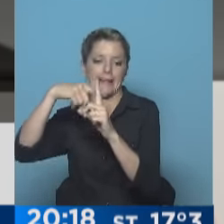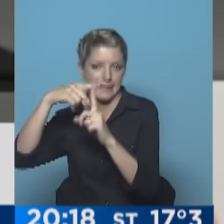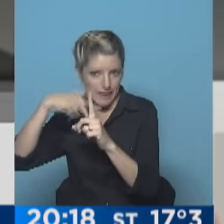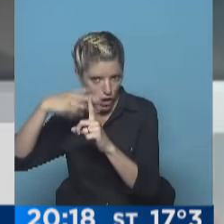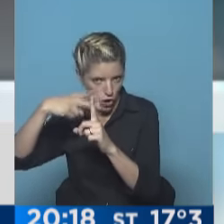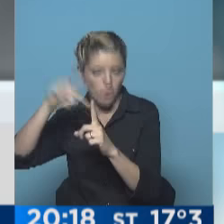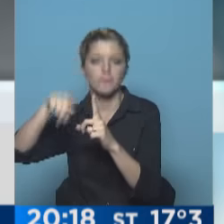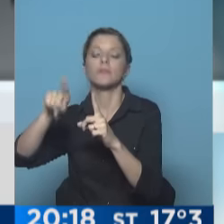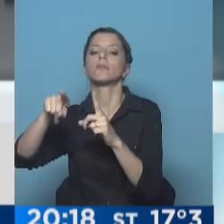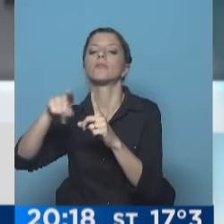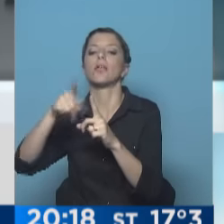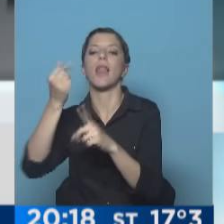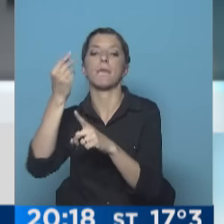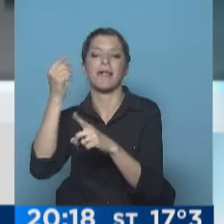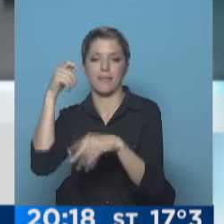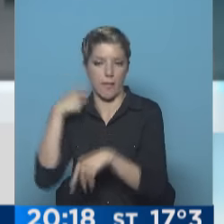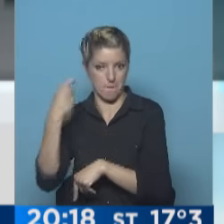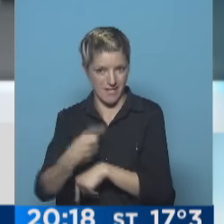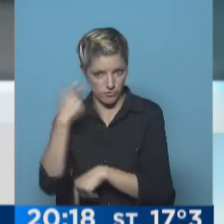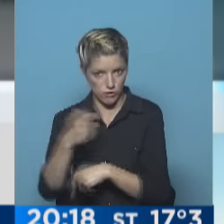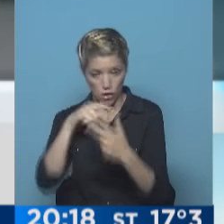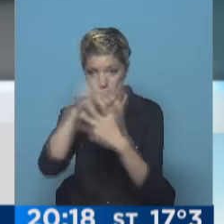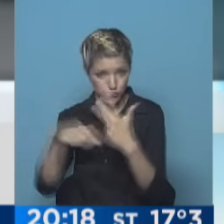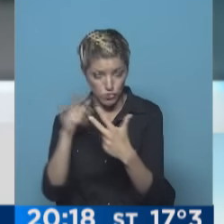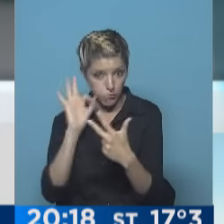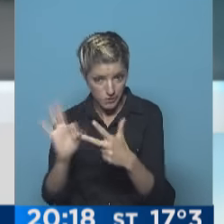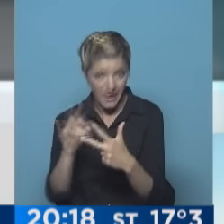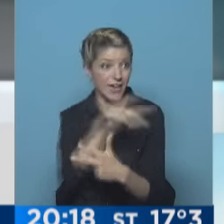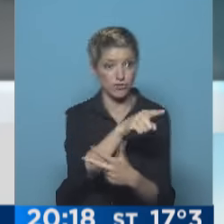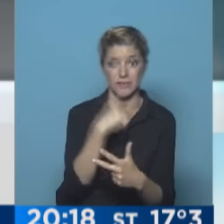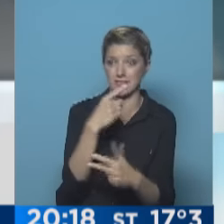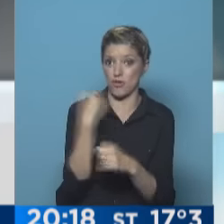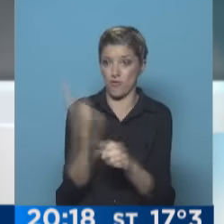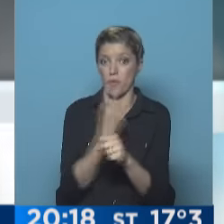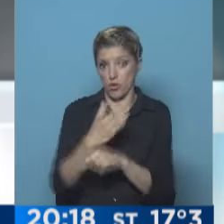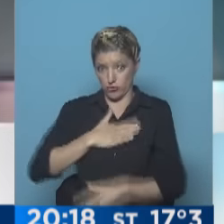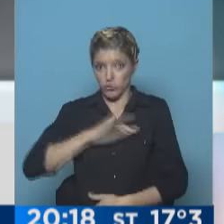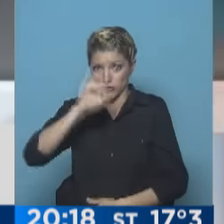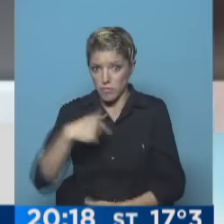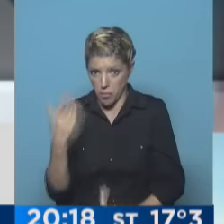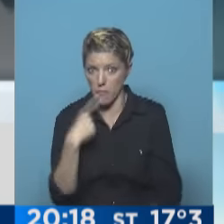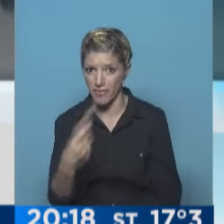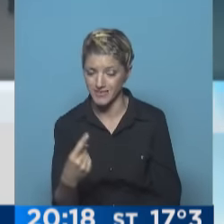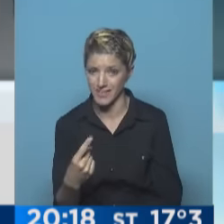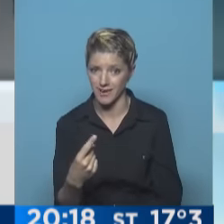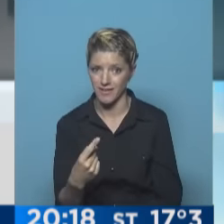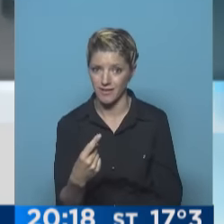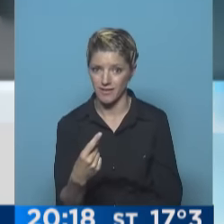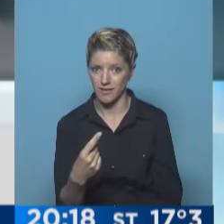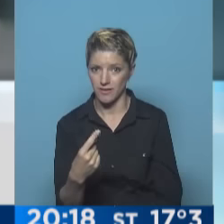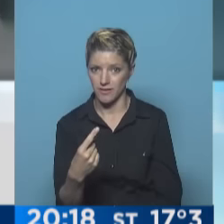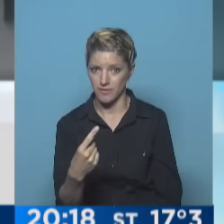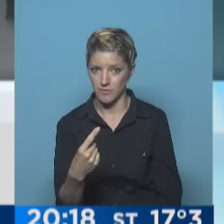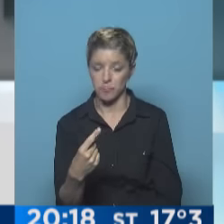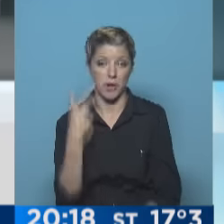me fumé los fondos de pensión. Lo hice todo eso, no lo pueden decir ellos. Nosotros sí lo podemos decir porque es